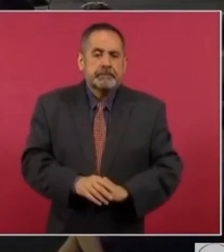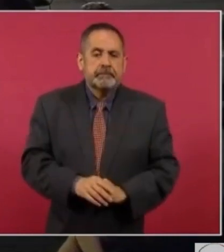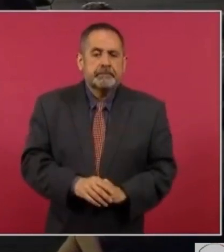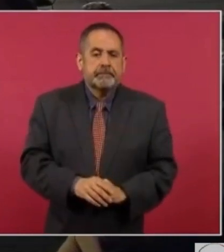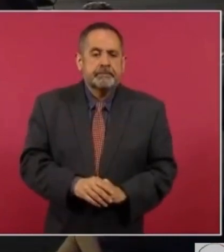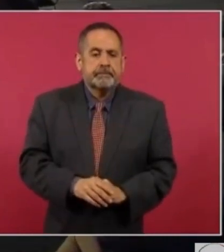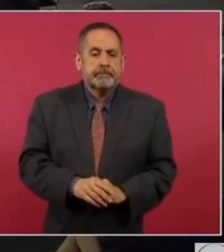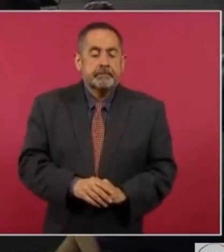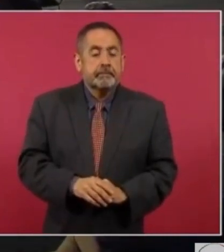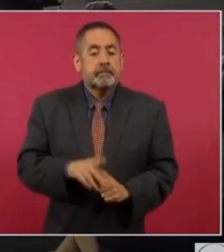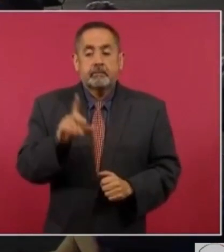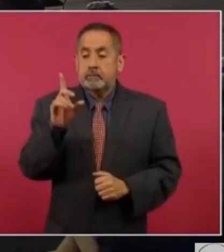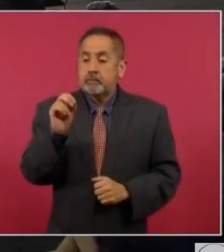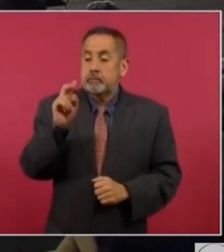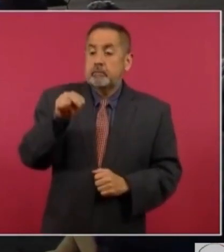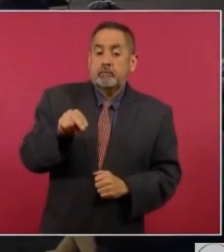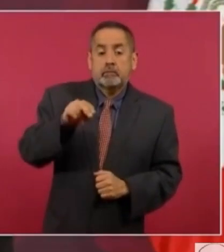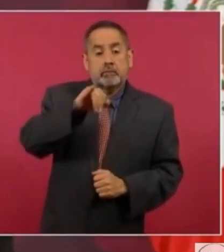don Jesús,